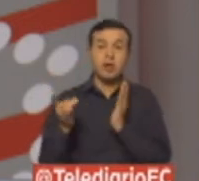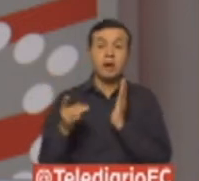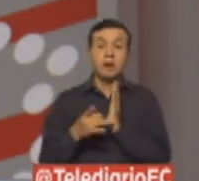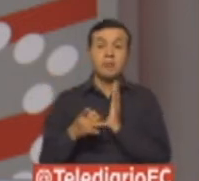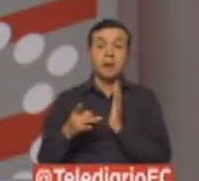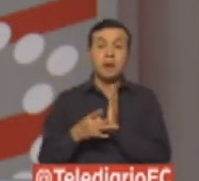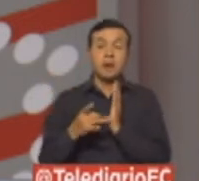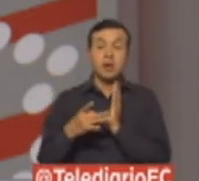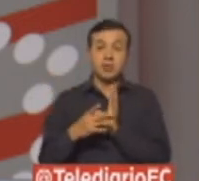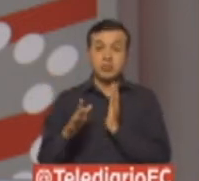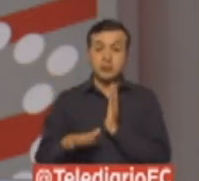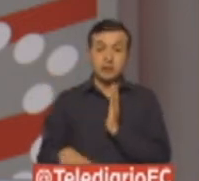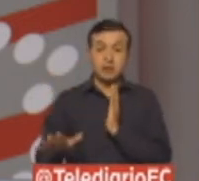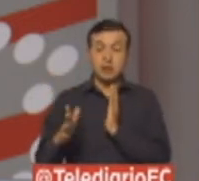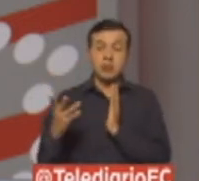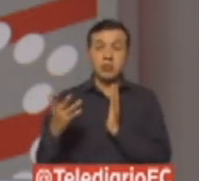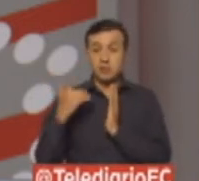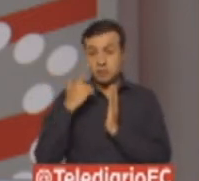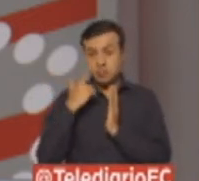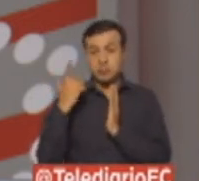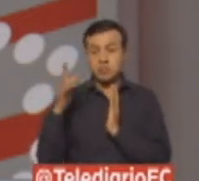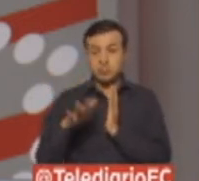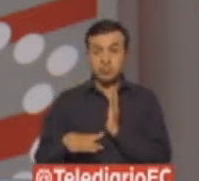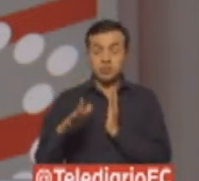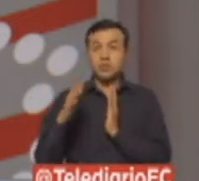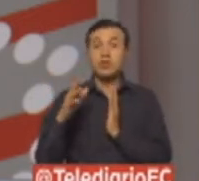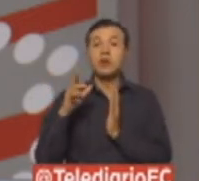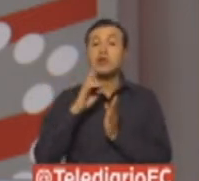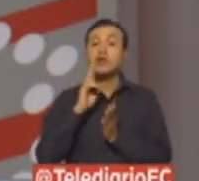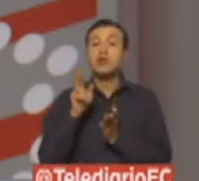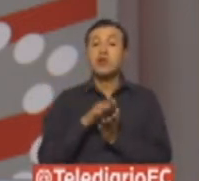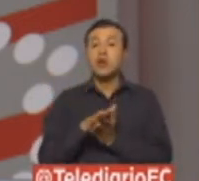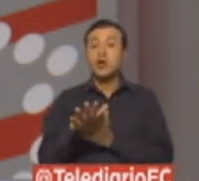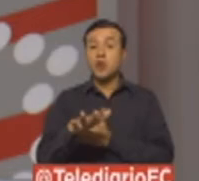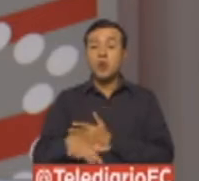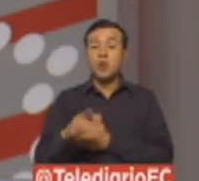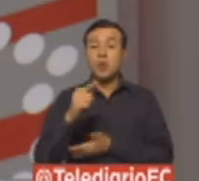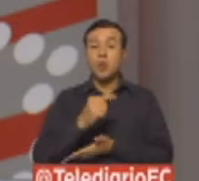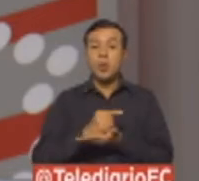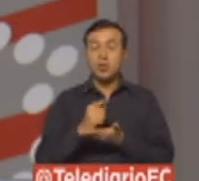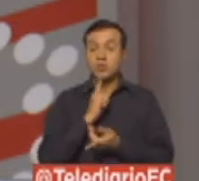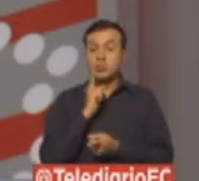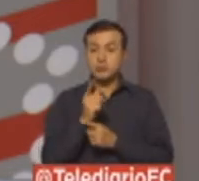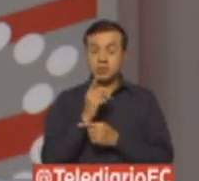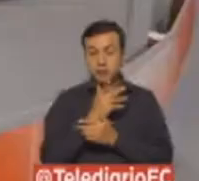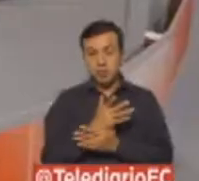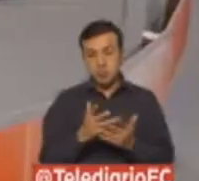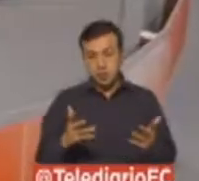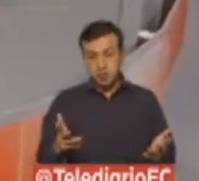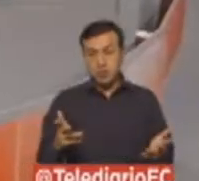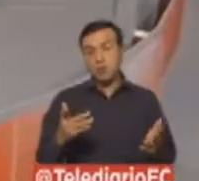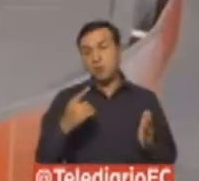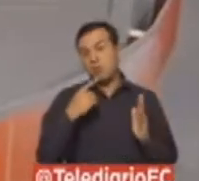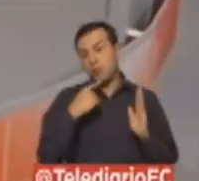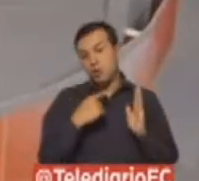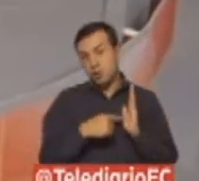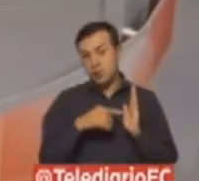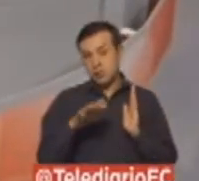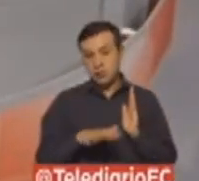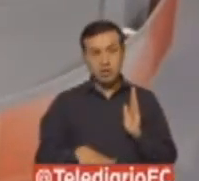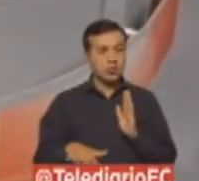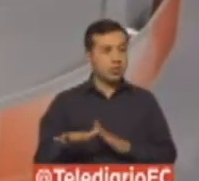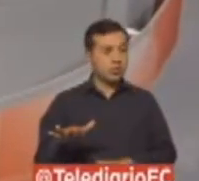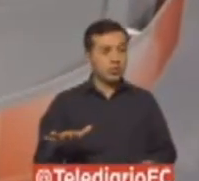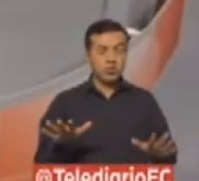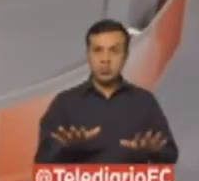que está llegando a galápagos proviene de la cuenca del río guayas así de claro es decir por las corrientes marinas